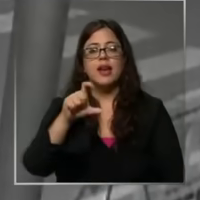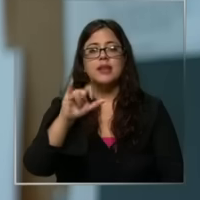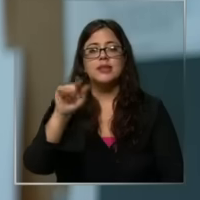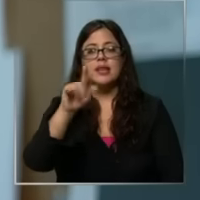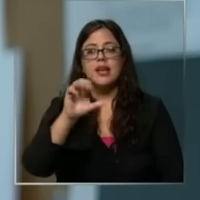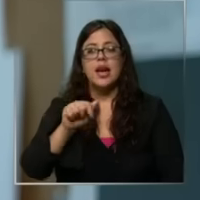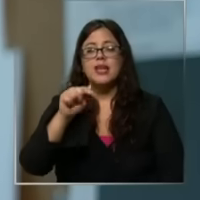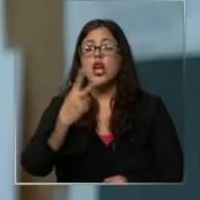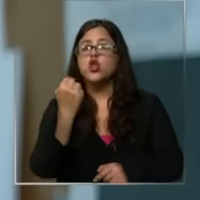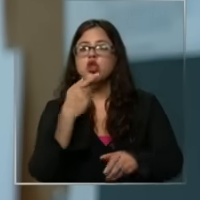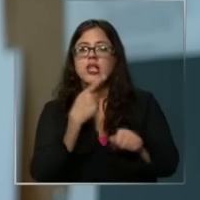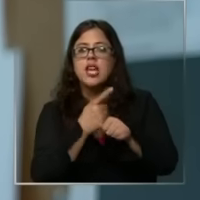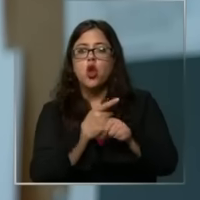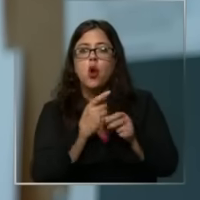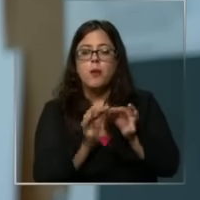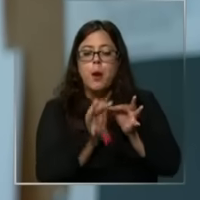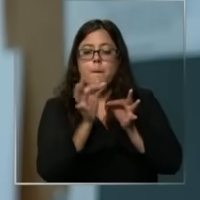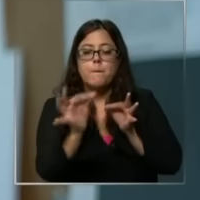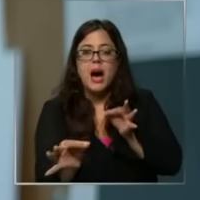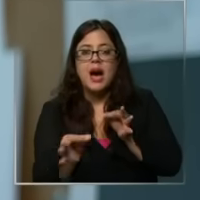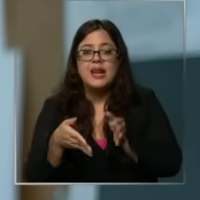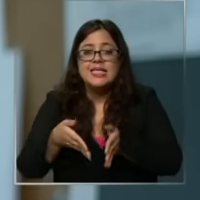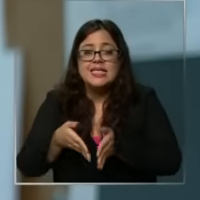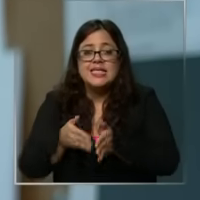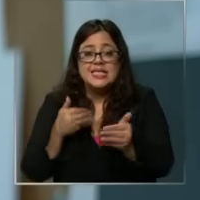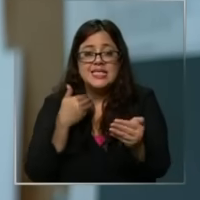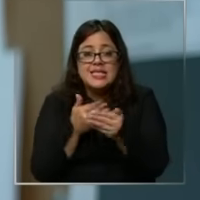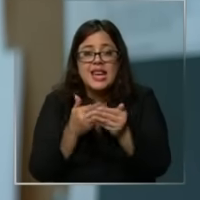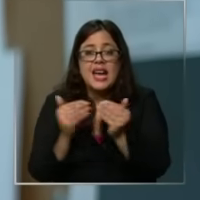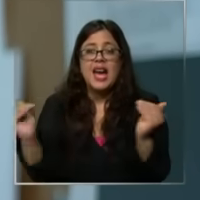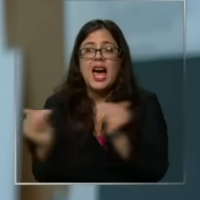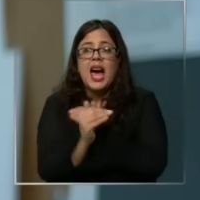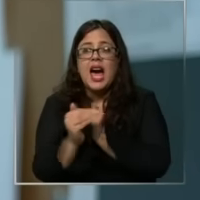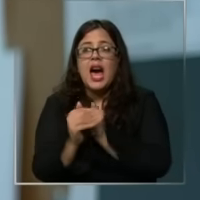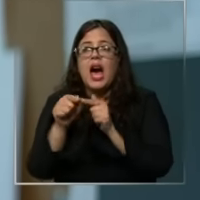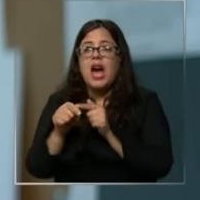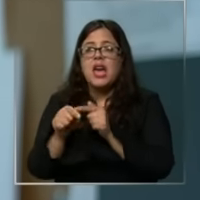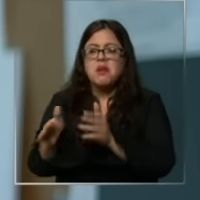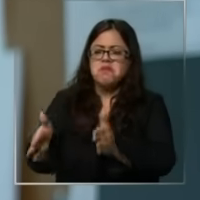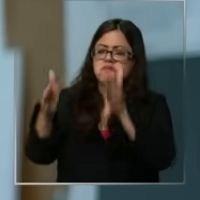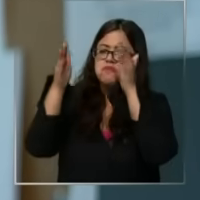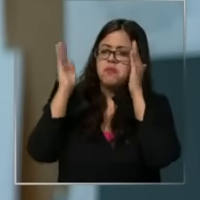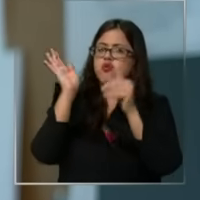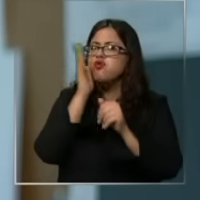12 kilómetros, dejándolo al borde de la carretera, no va a llamar la atención